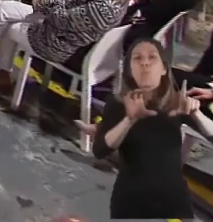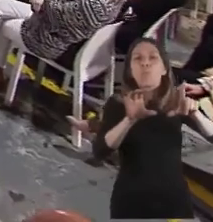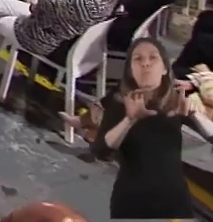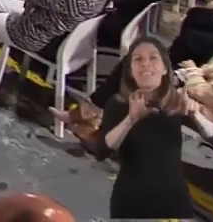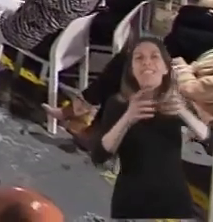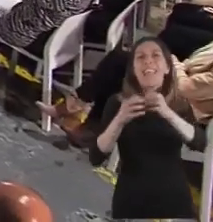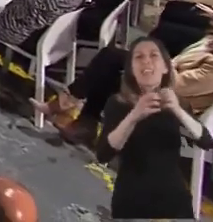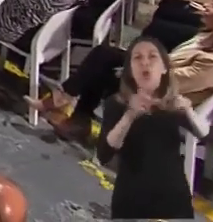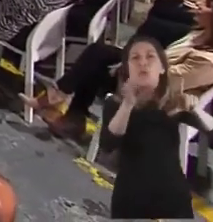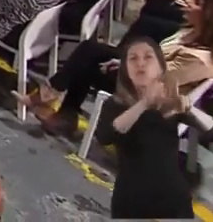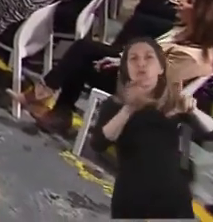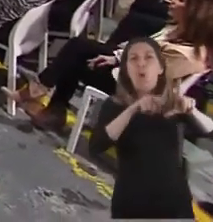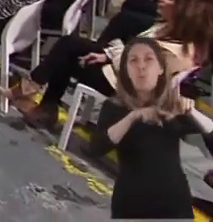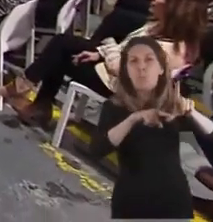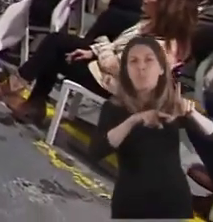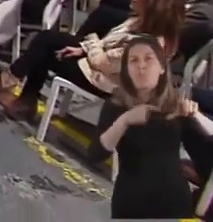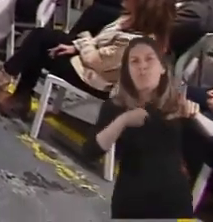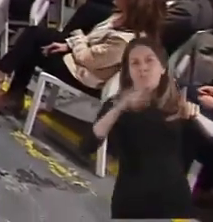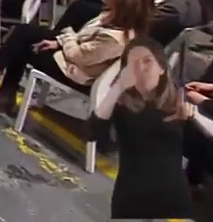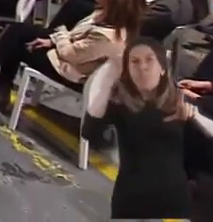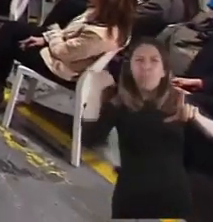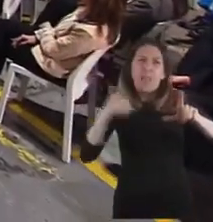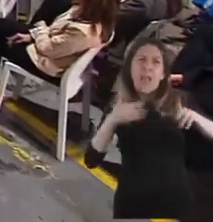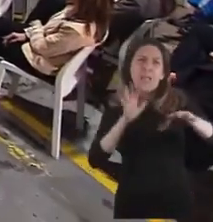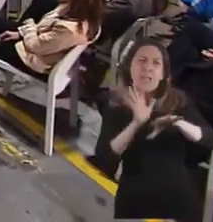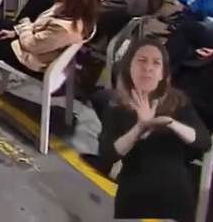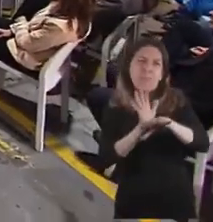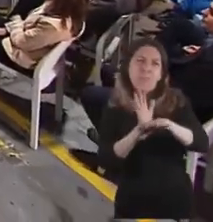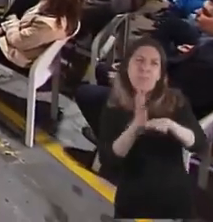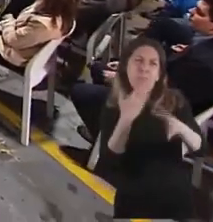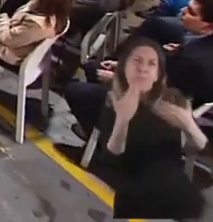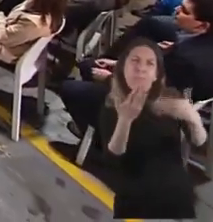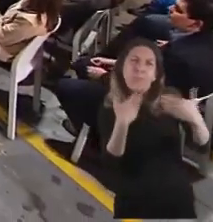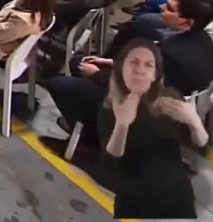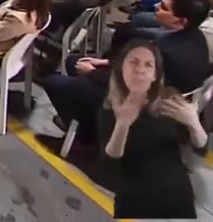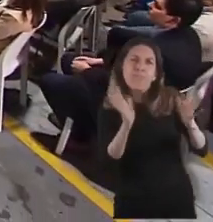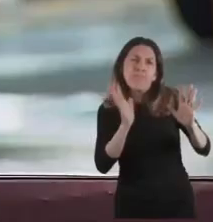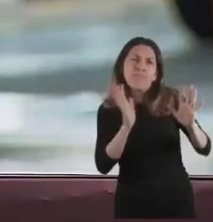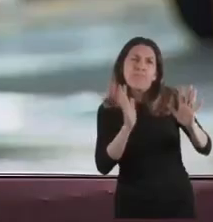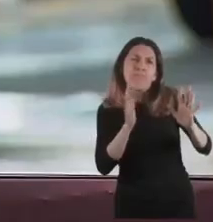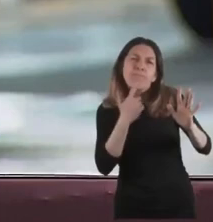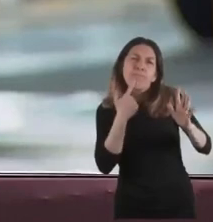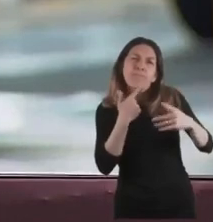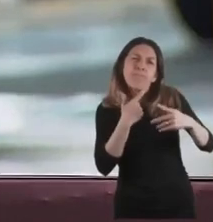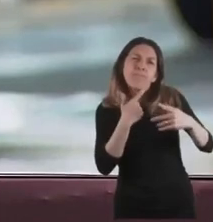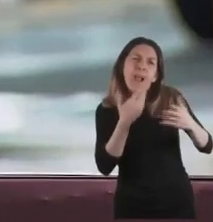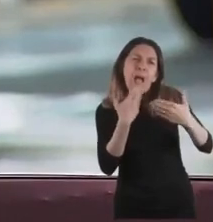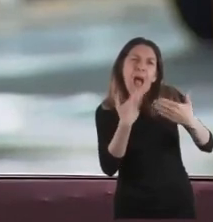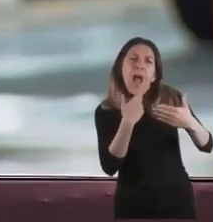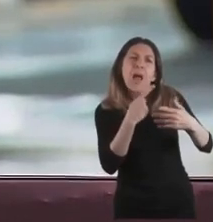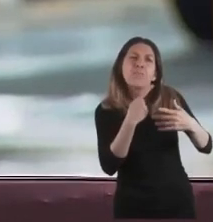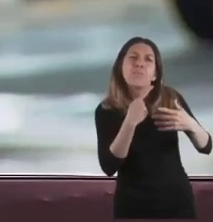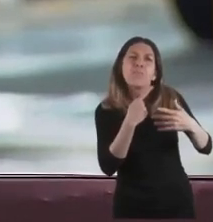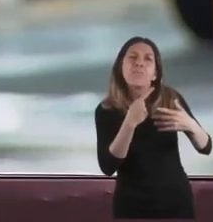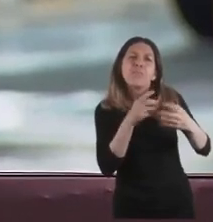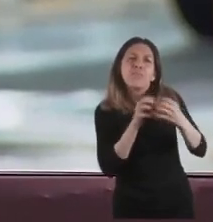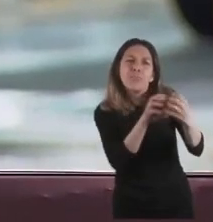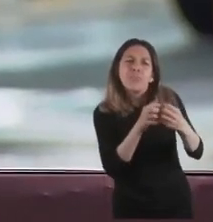Y me acuerdo haber discutido con varias de las autoridades de las empresas que están